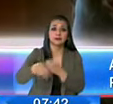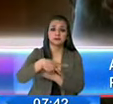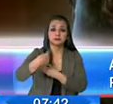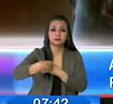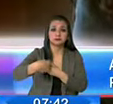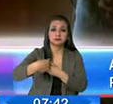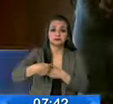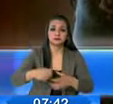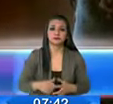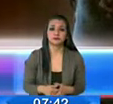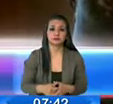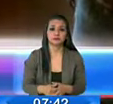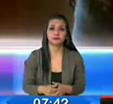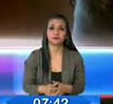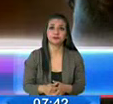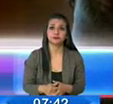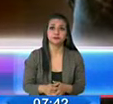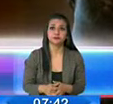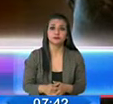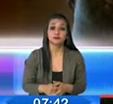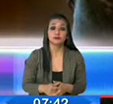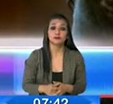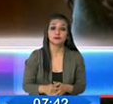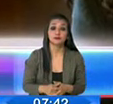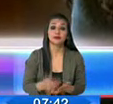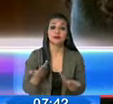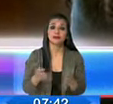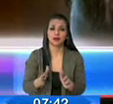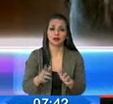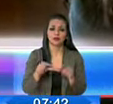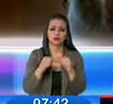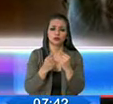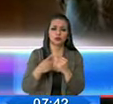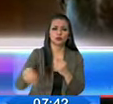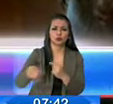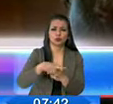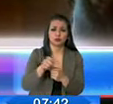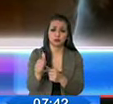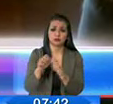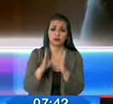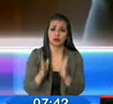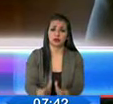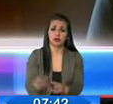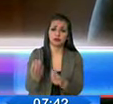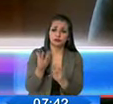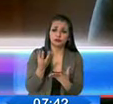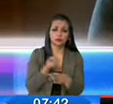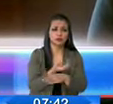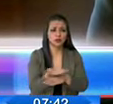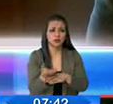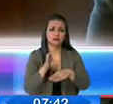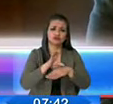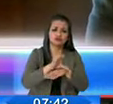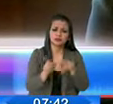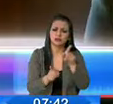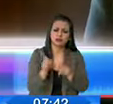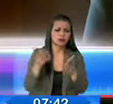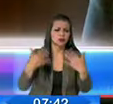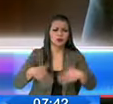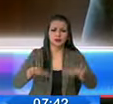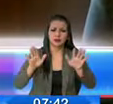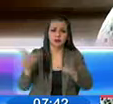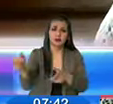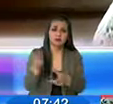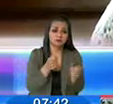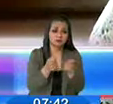posible principalmente gracias a los aportes realizados por la ciudadanía, por la gente de a pie, por la gente común y